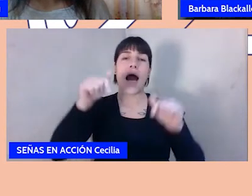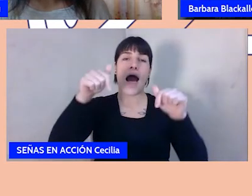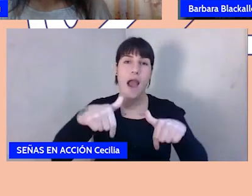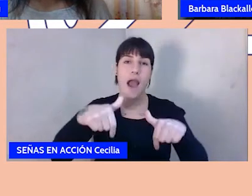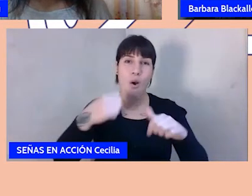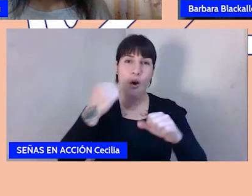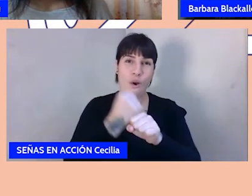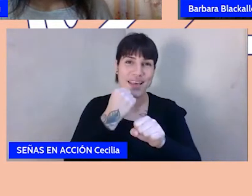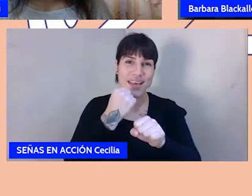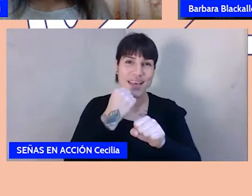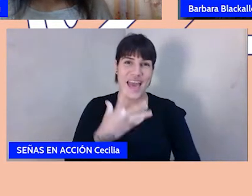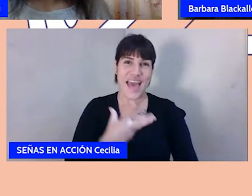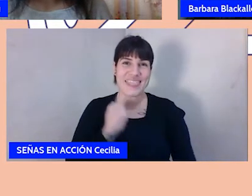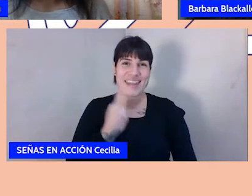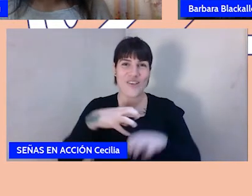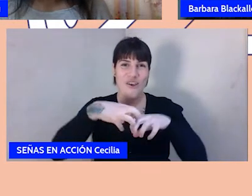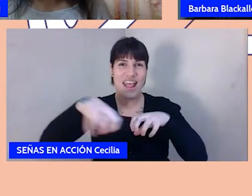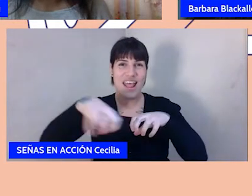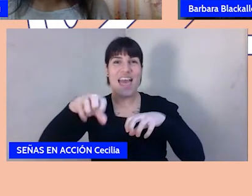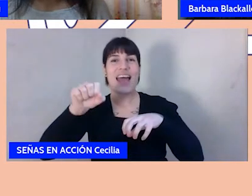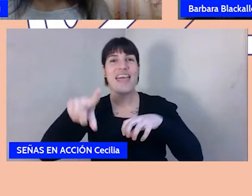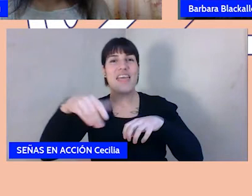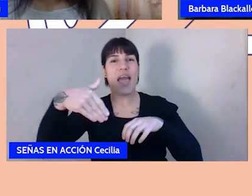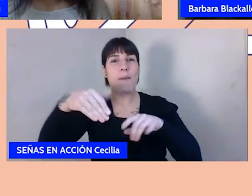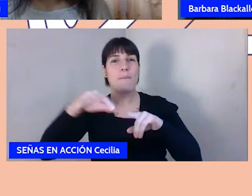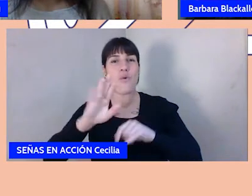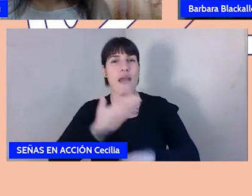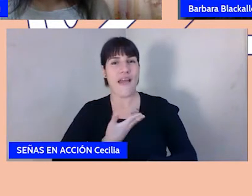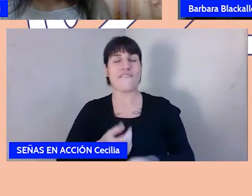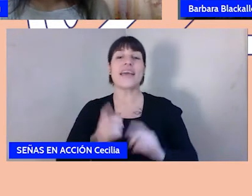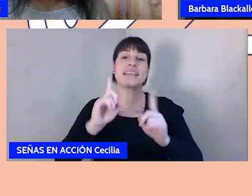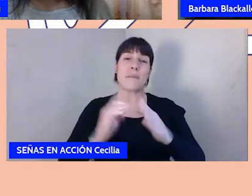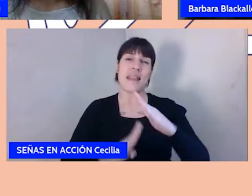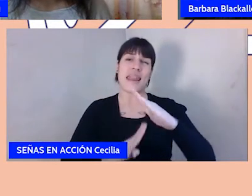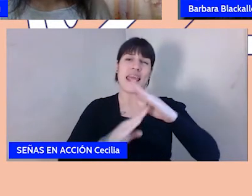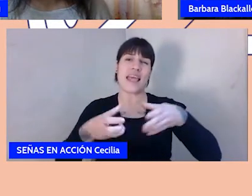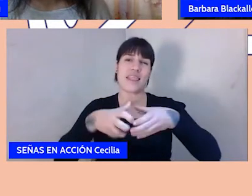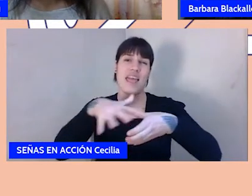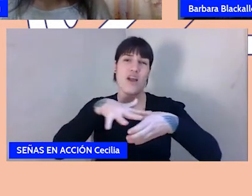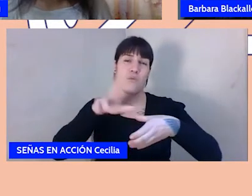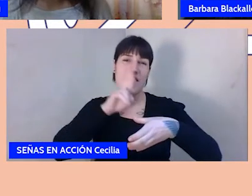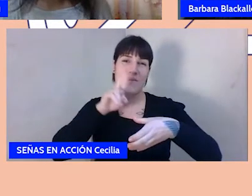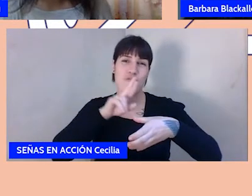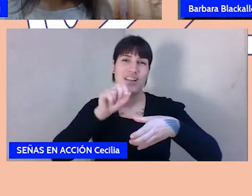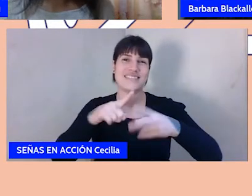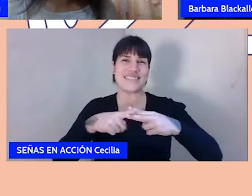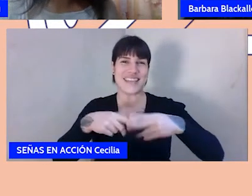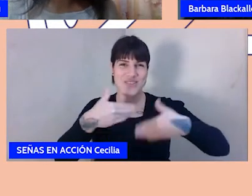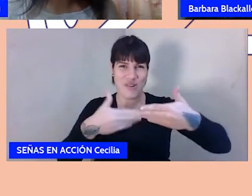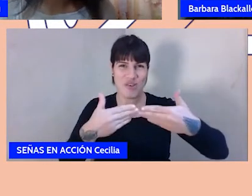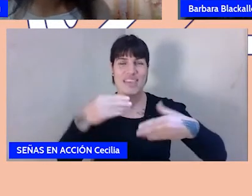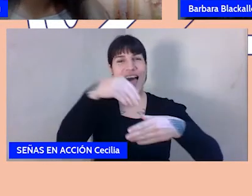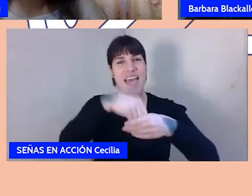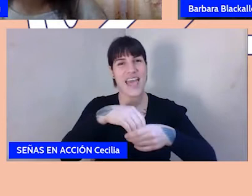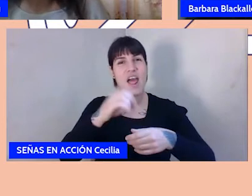para MQS y es líder de la comunidad de mujeres de tecnología en Salesforce en Montevideo.